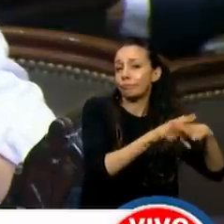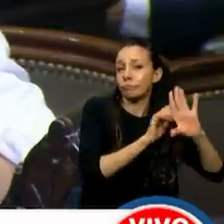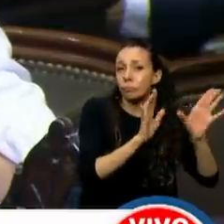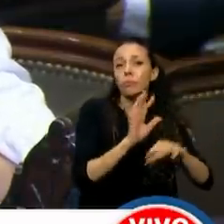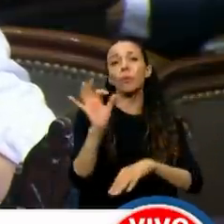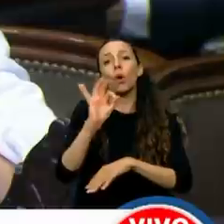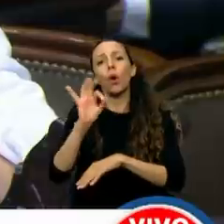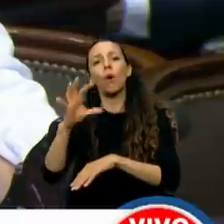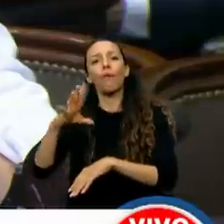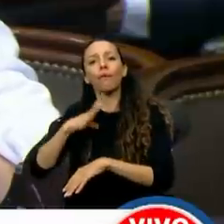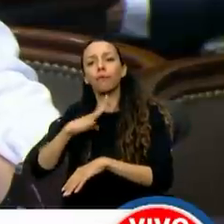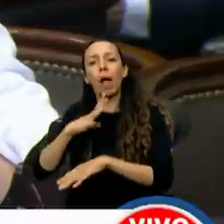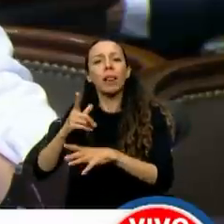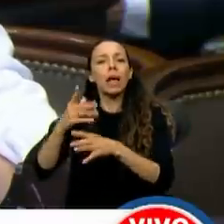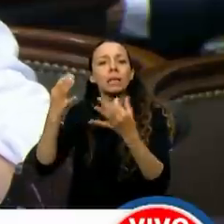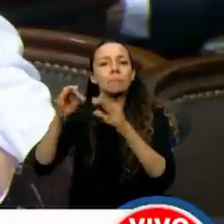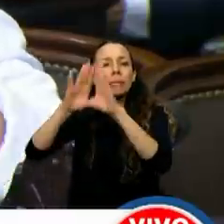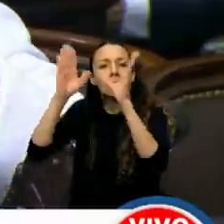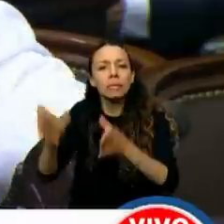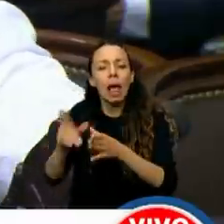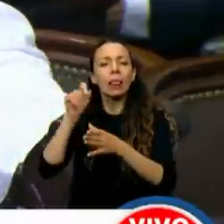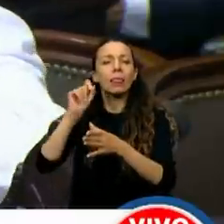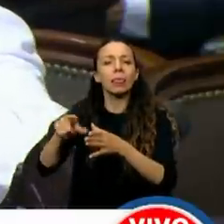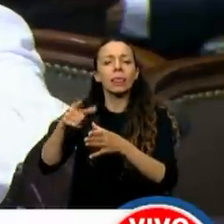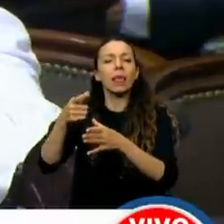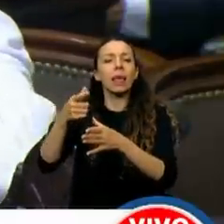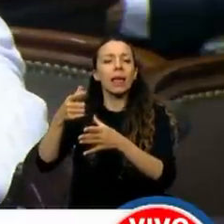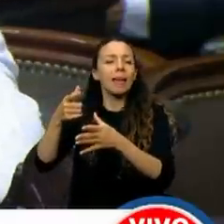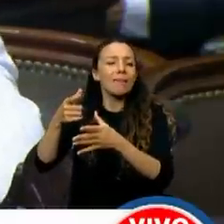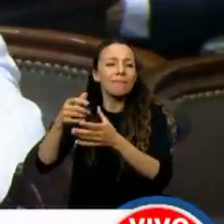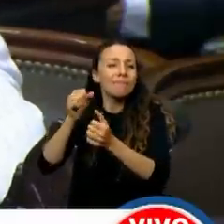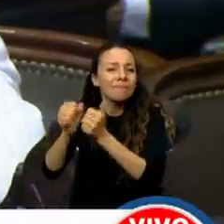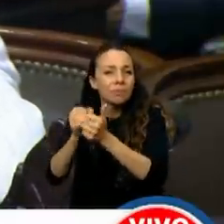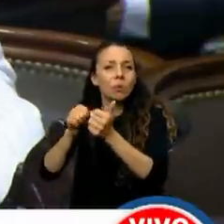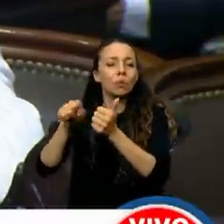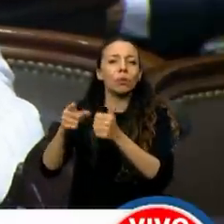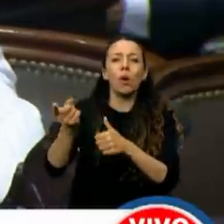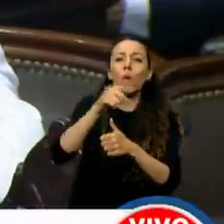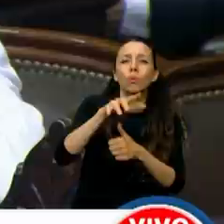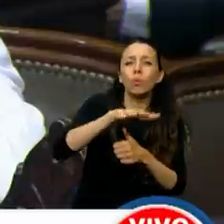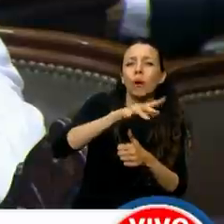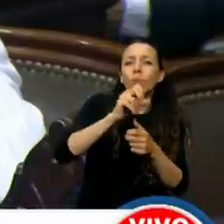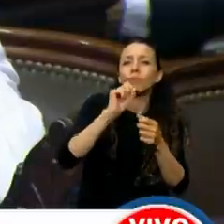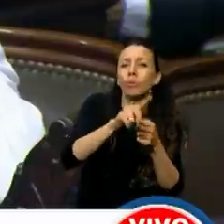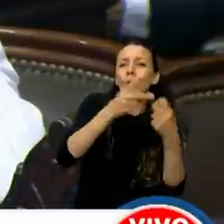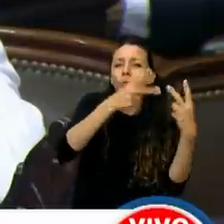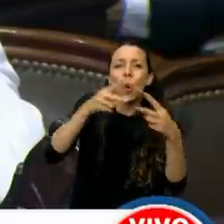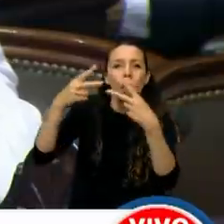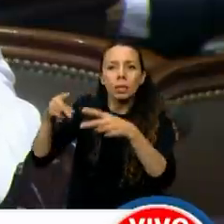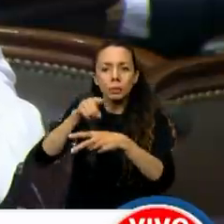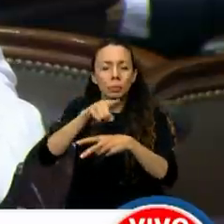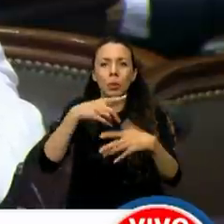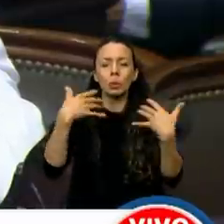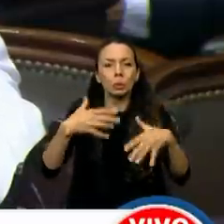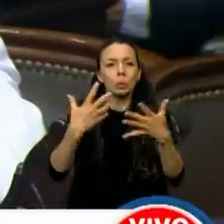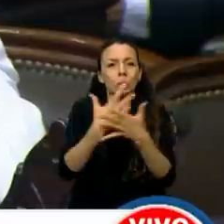planta desalinizadora de puerto pirámide estos lugares que viven del turismo que han sido muy golpeados por el impuesto país y que